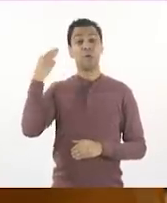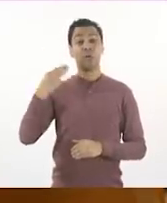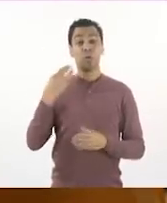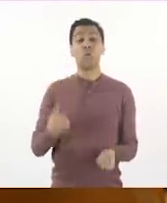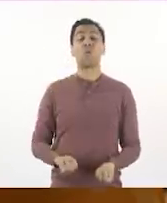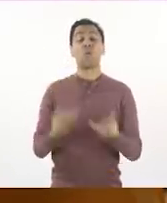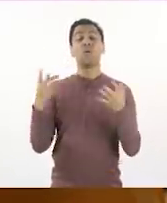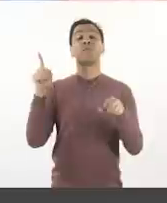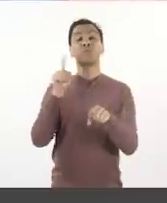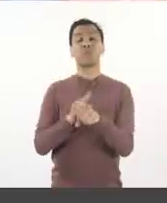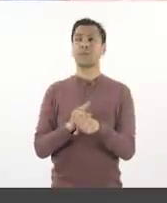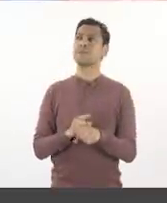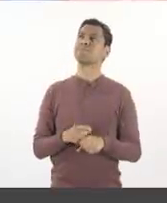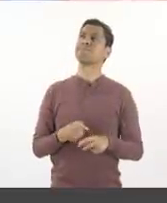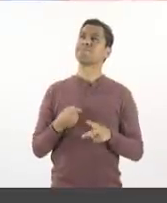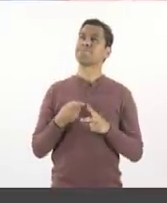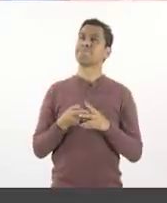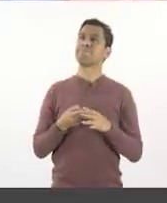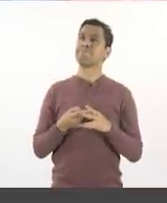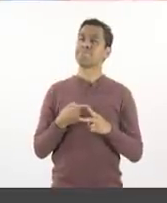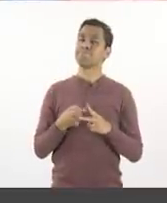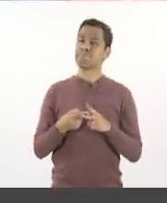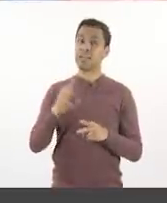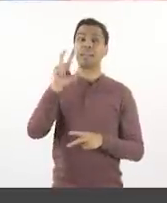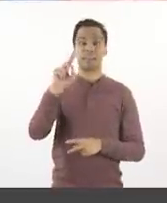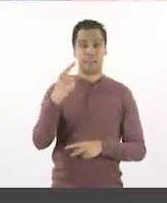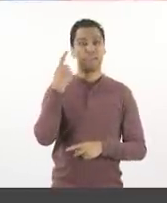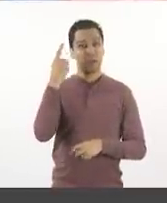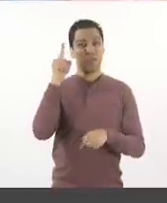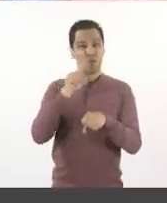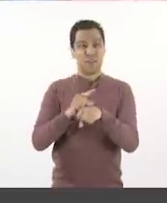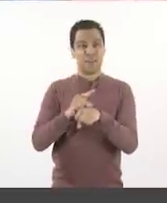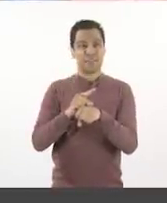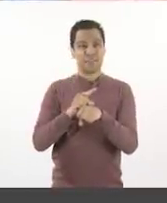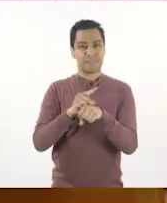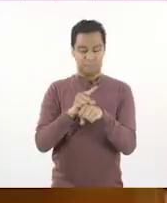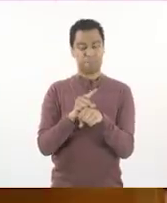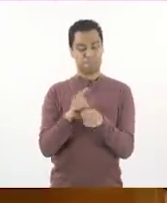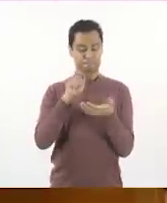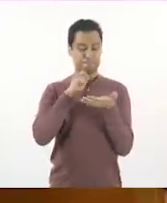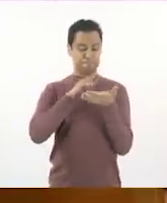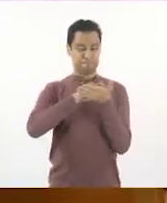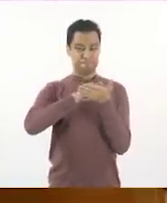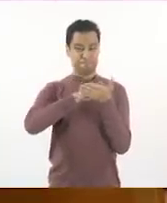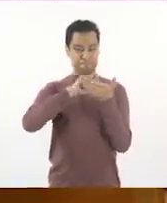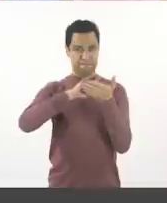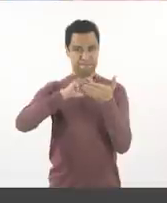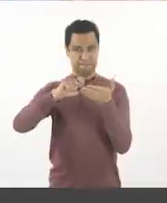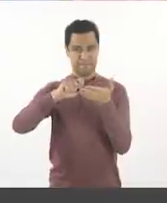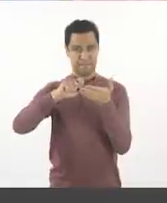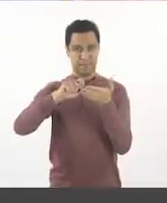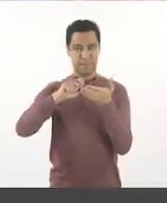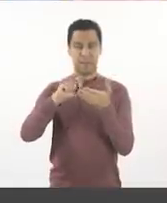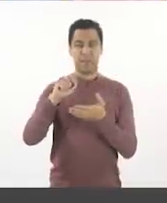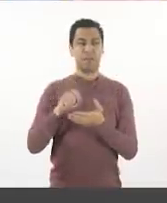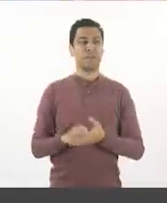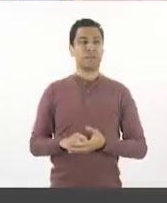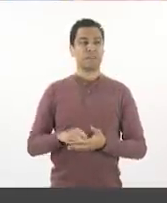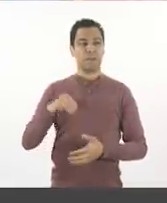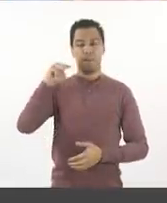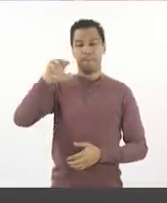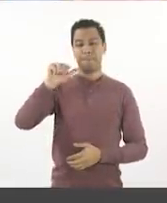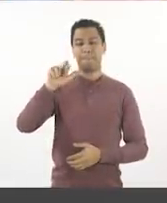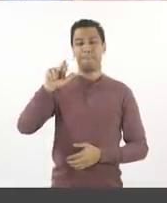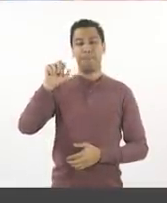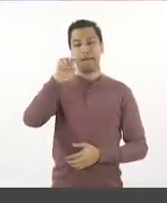Marzo tiene 31 días porque está en mi huesito. Ok, entonces tiene 31 días. Muy bien,